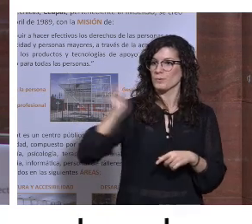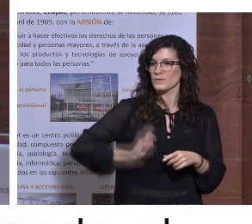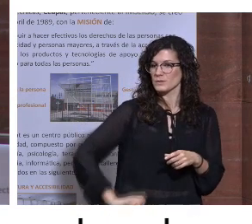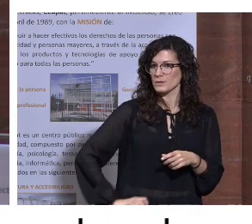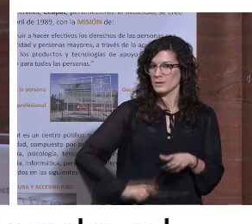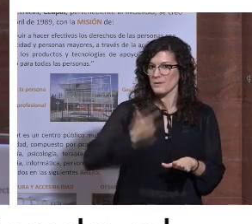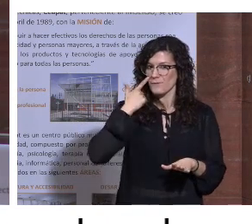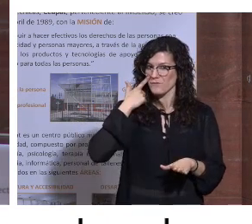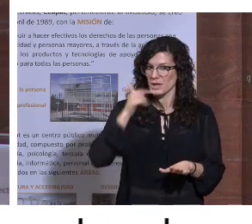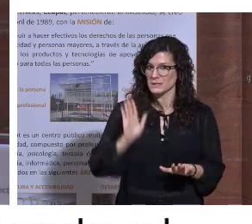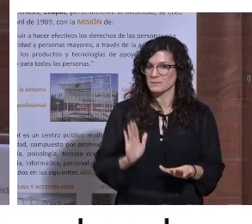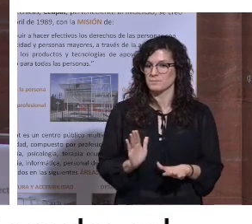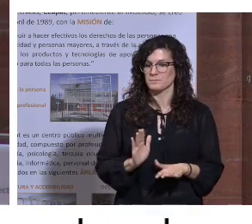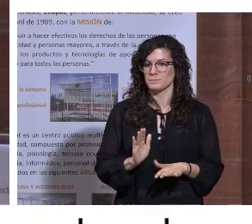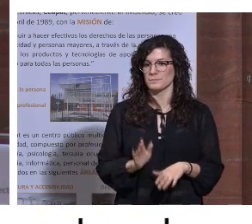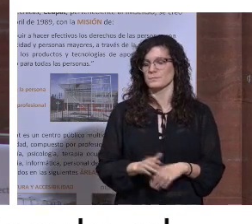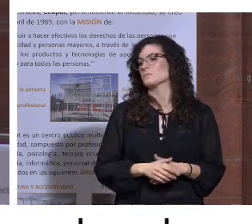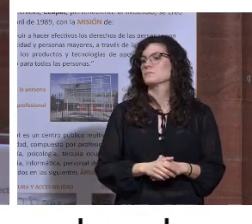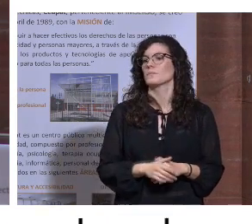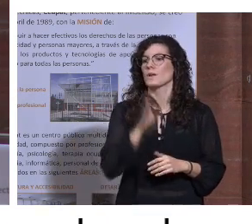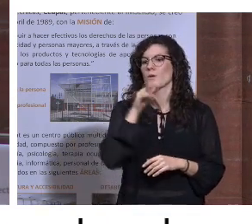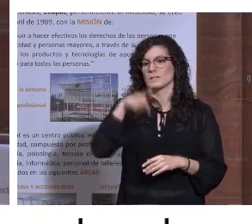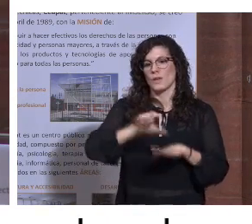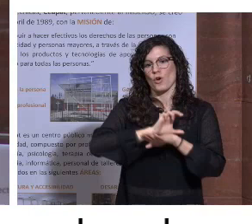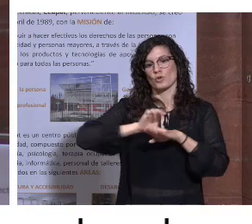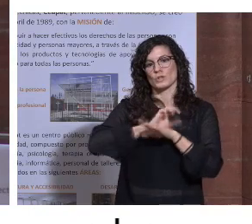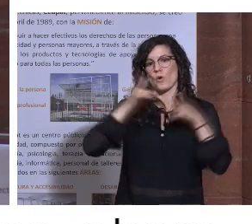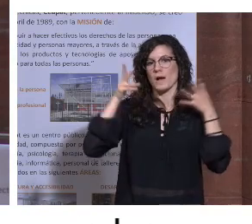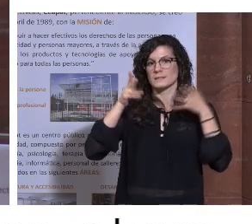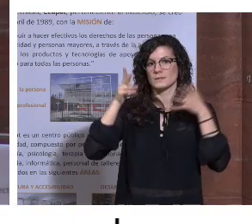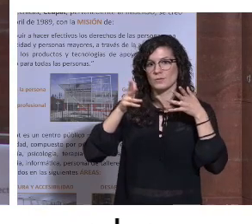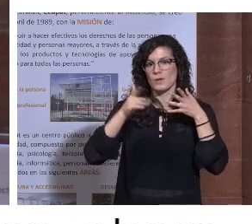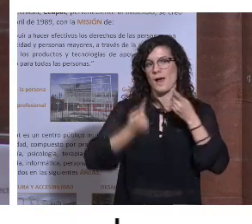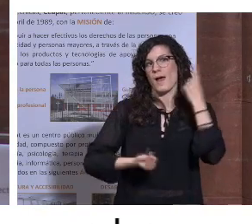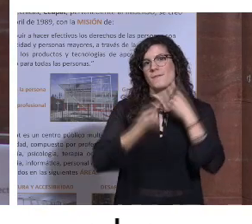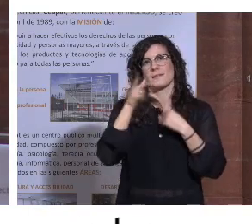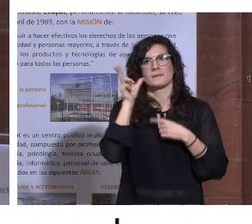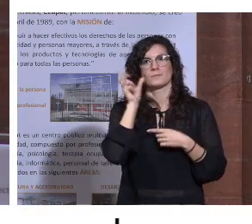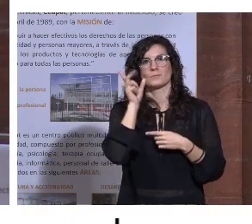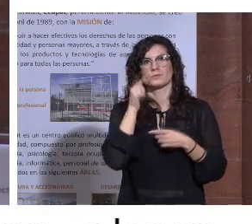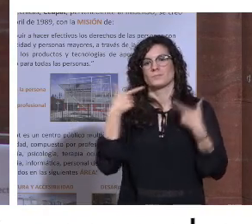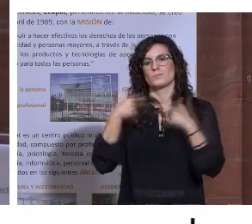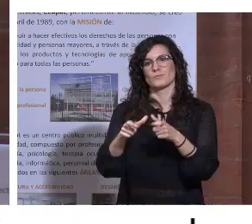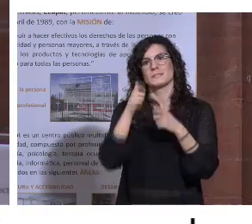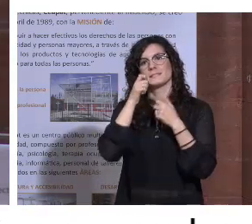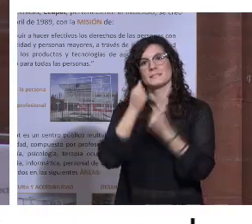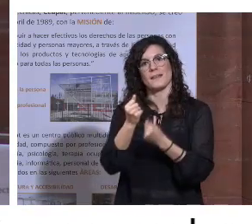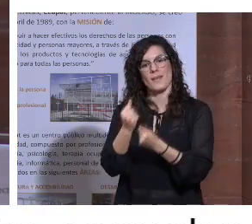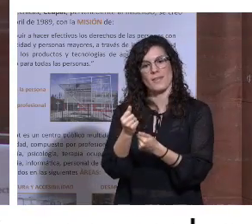Fijaros, ahora en este consejo asesor de pronto escucho a veces en el área de sanidad, no, es